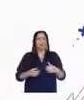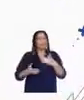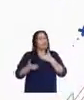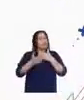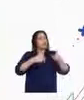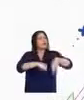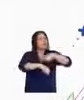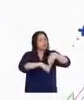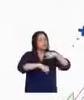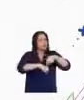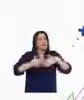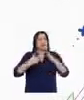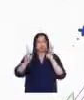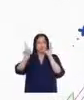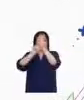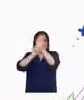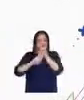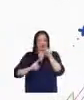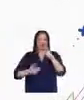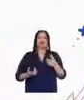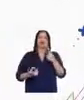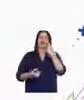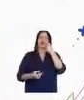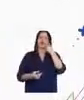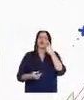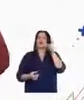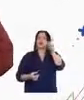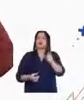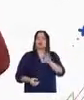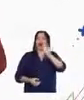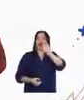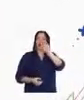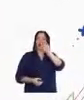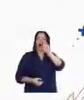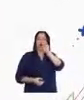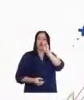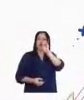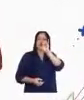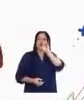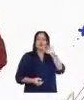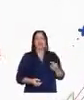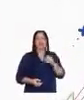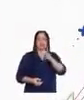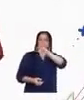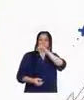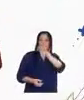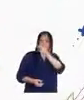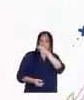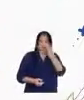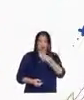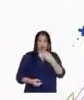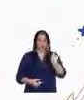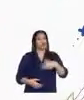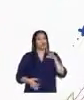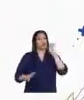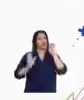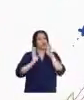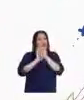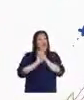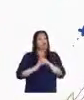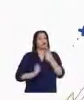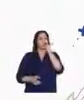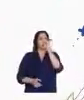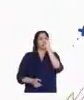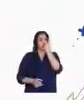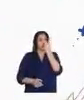¿no? Entonces ahora conoceremos a Carolina Fuentes y a Johan Vázquez, que son un ejemplo de eso.